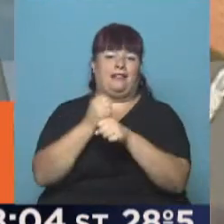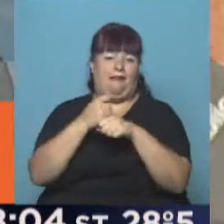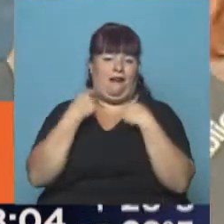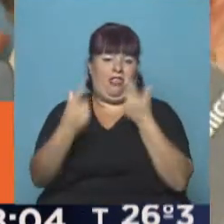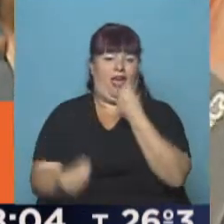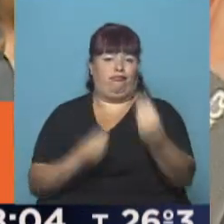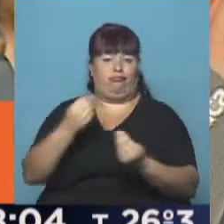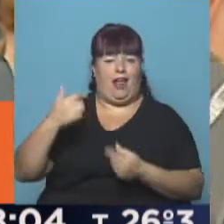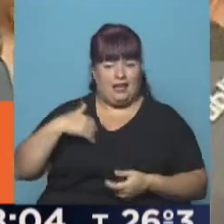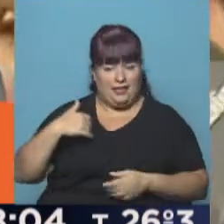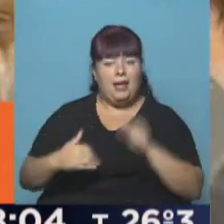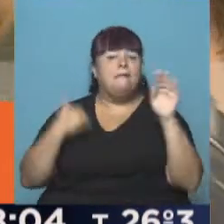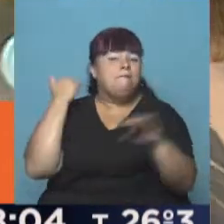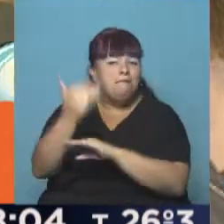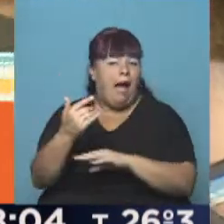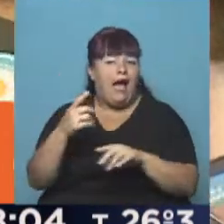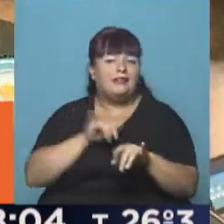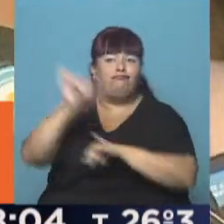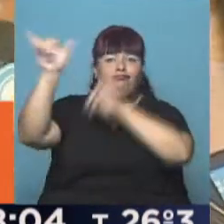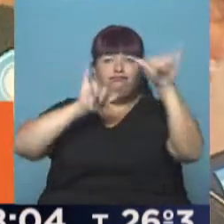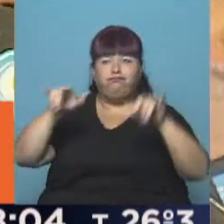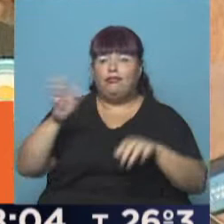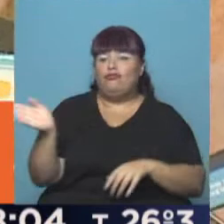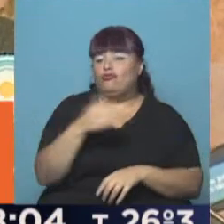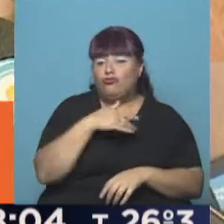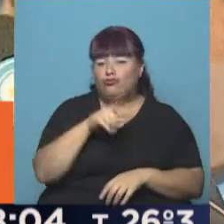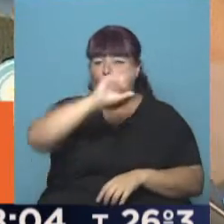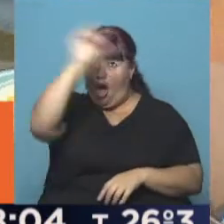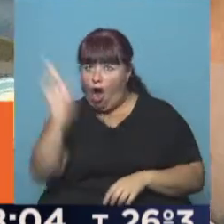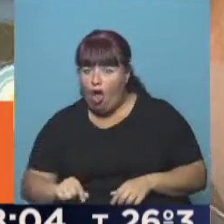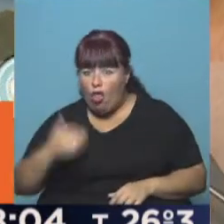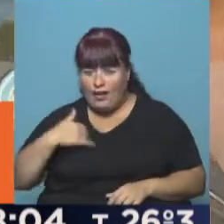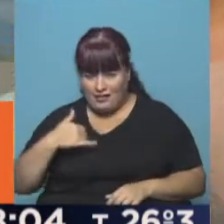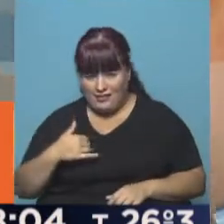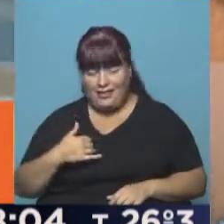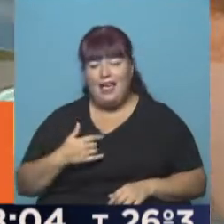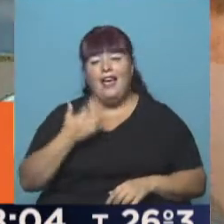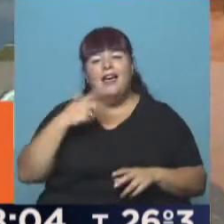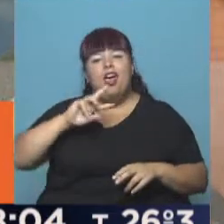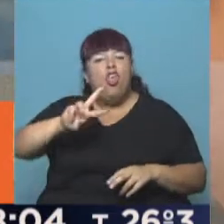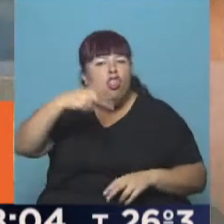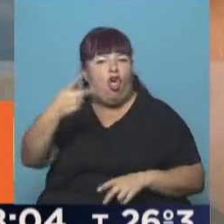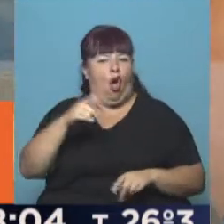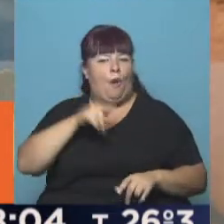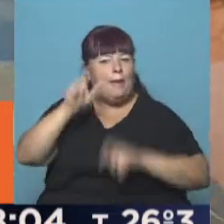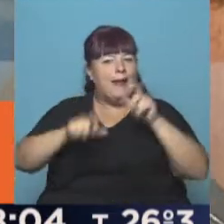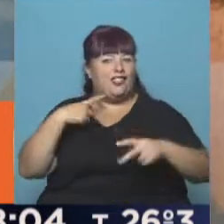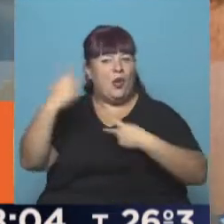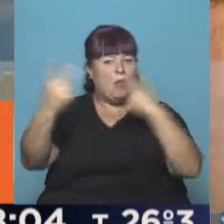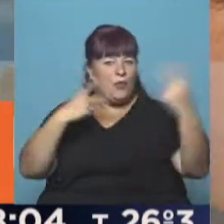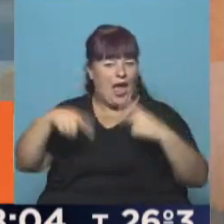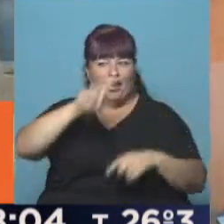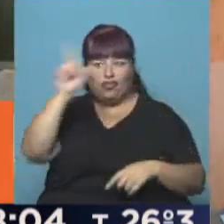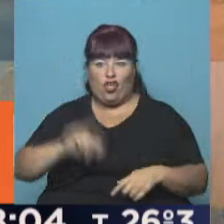en la Argentina, multiplicar la conectividad para todos los rincones del país. Queremos más que duplicar la cantidad de pasajeros en